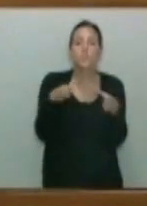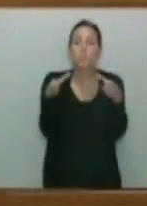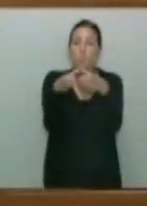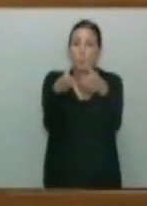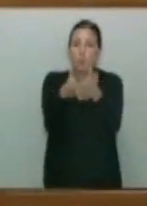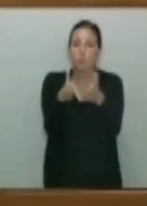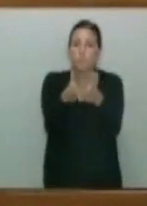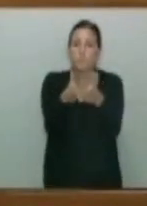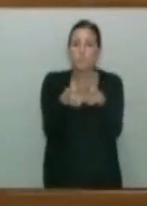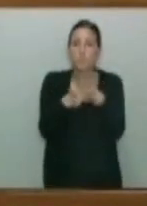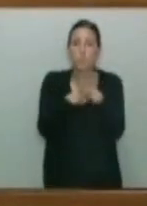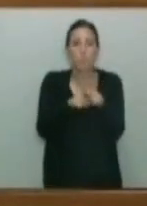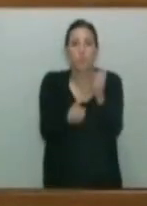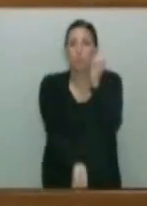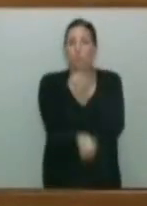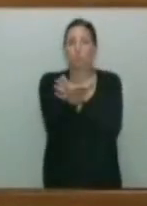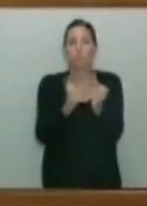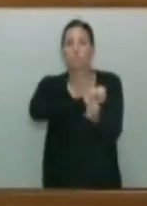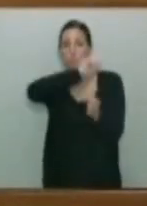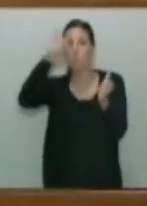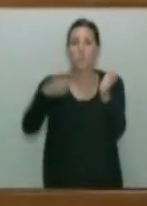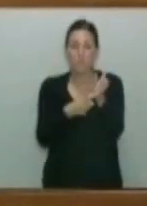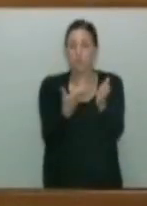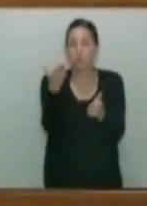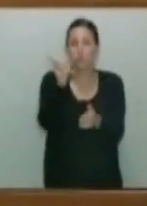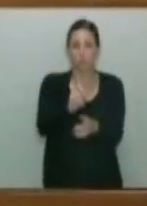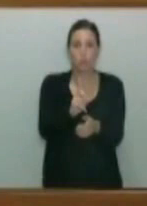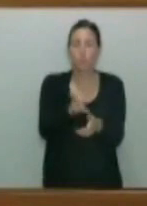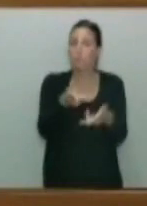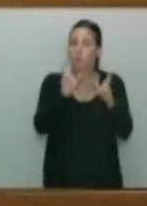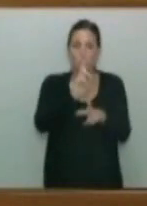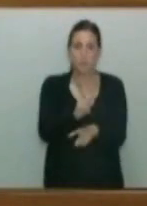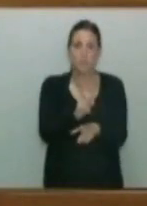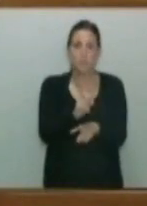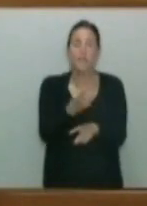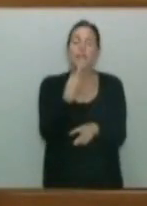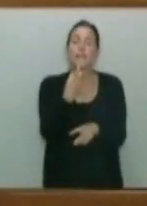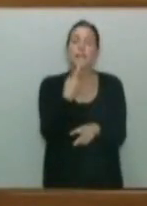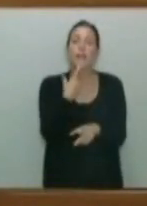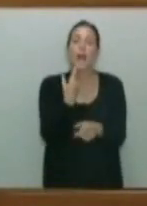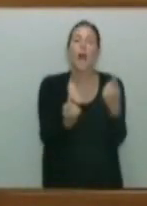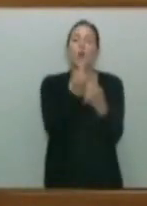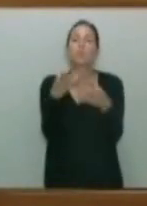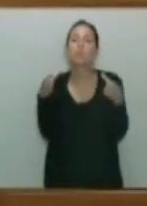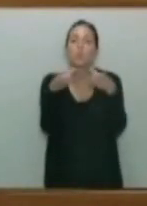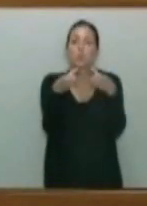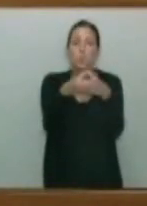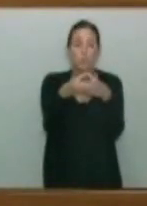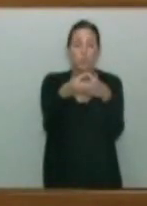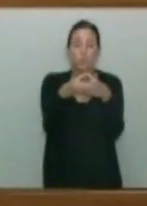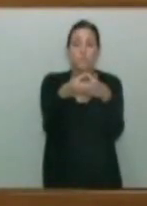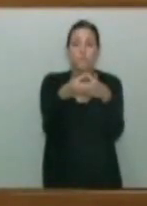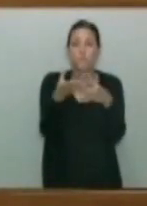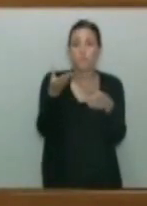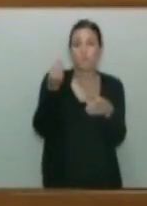minorías absolutas. Como ya les decía, algunos de los grupos hemos renunciado al que era la